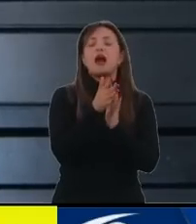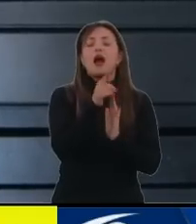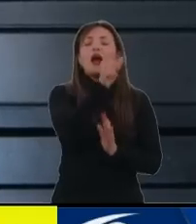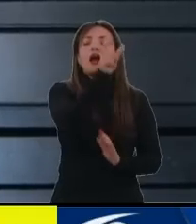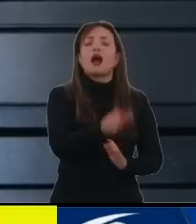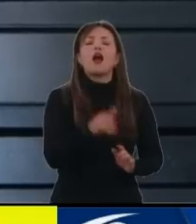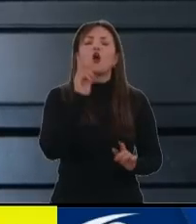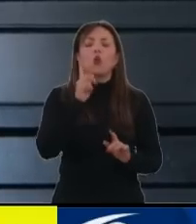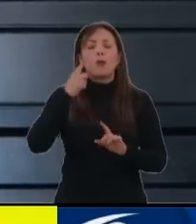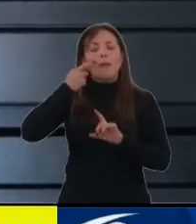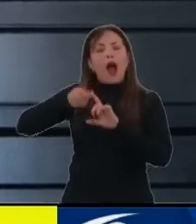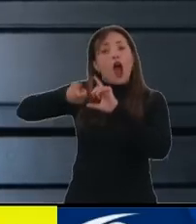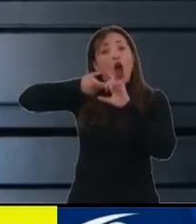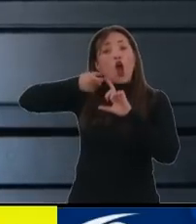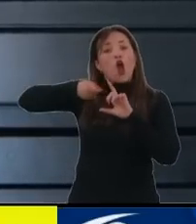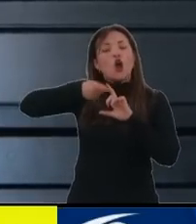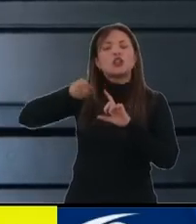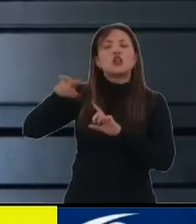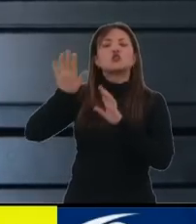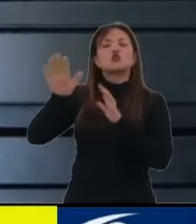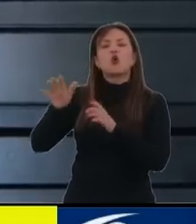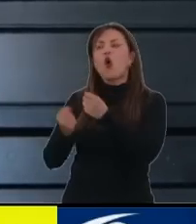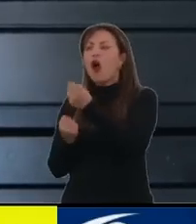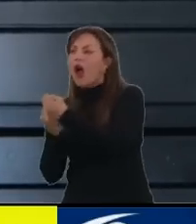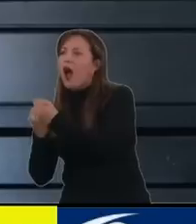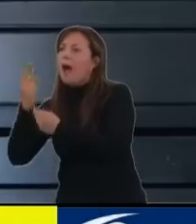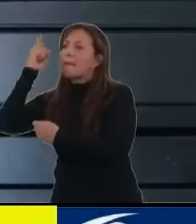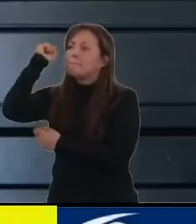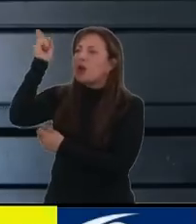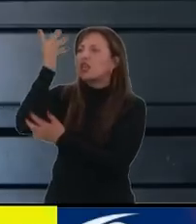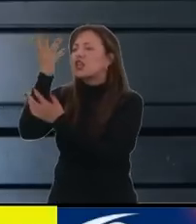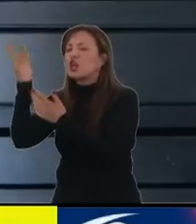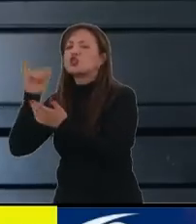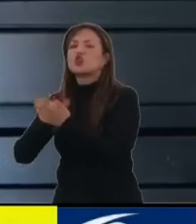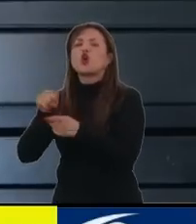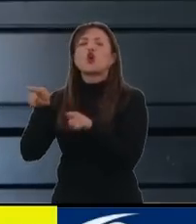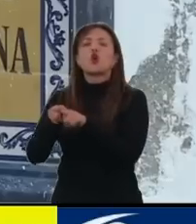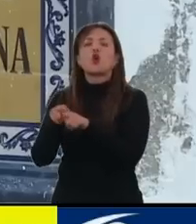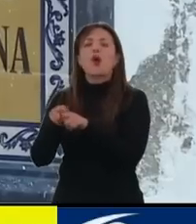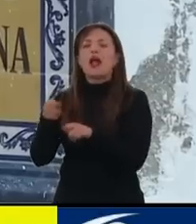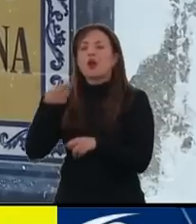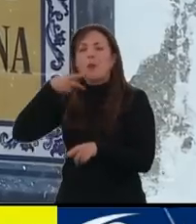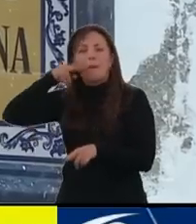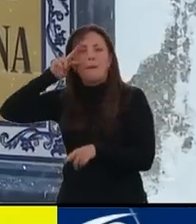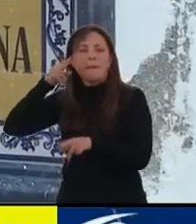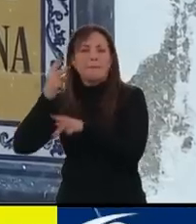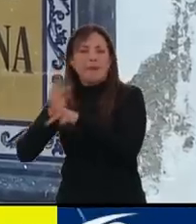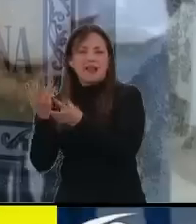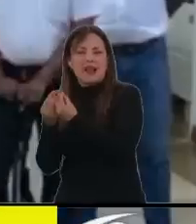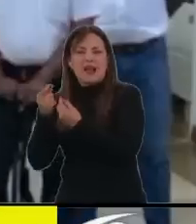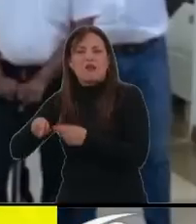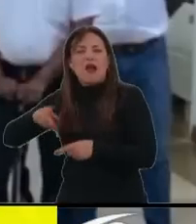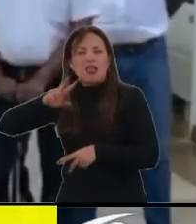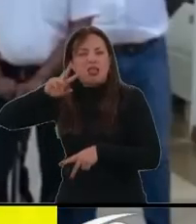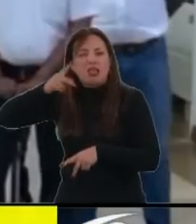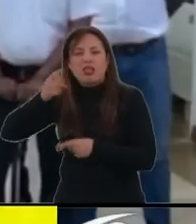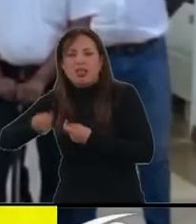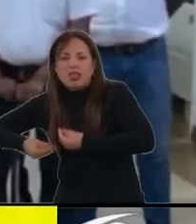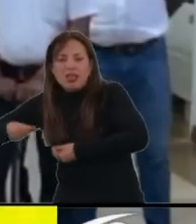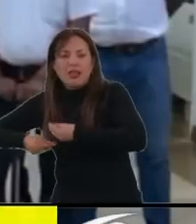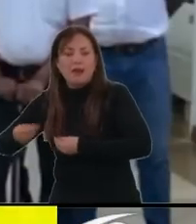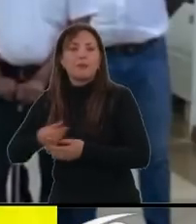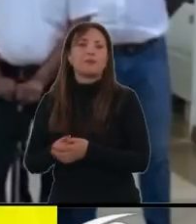está al servicio de los políticos y de los a quienes ha llamado como los malandrines. Este contralor